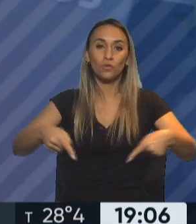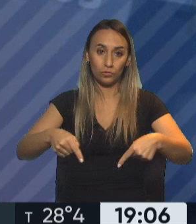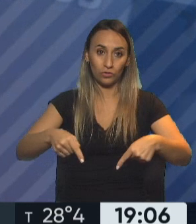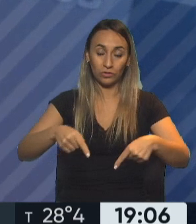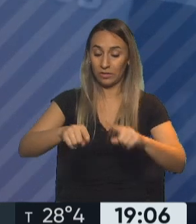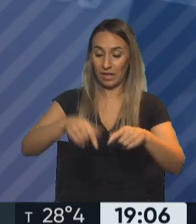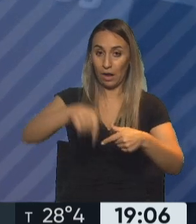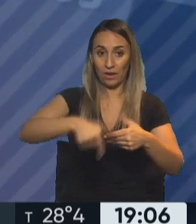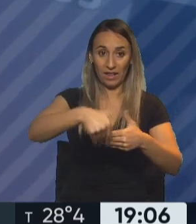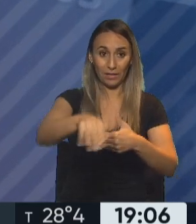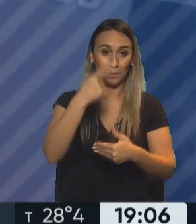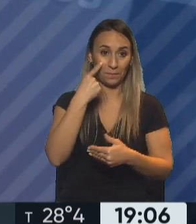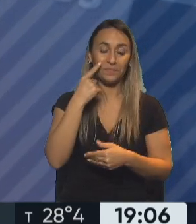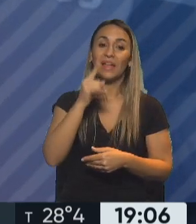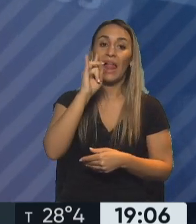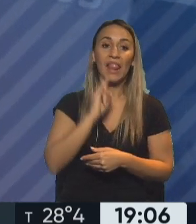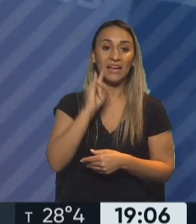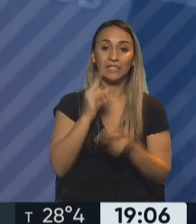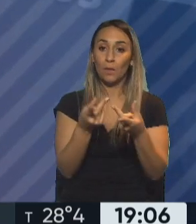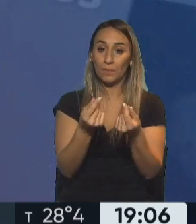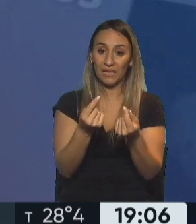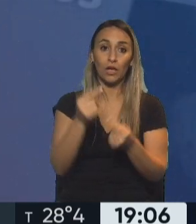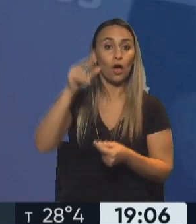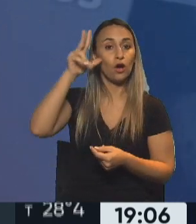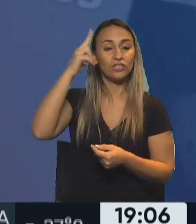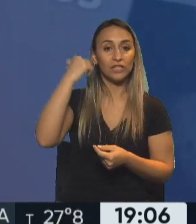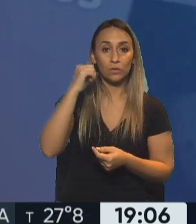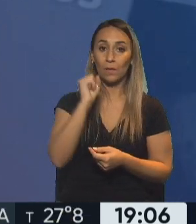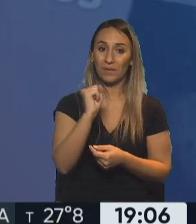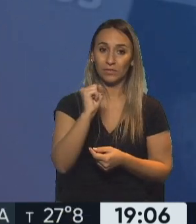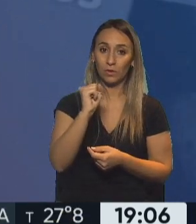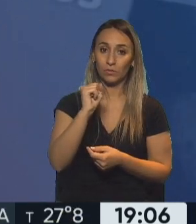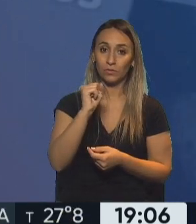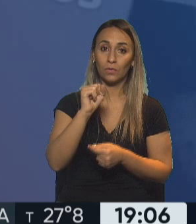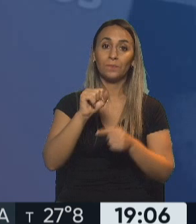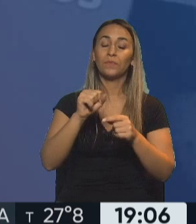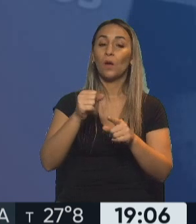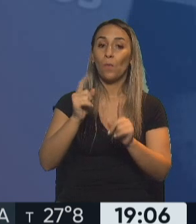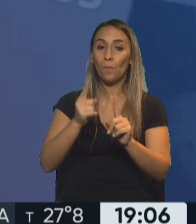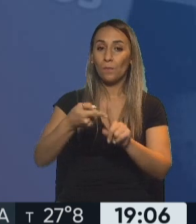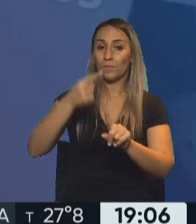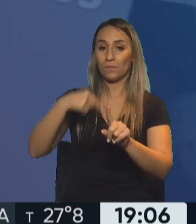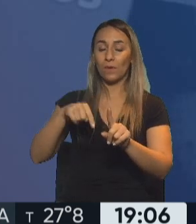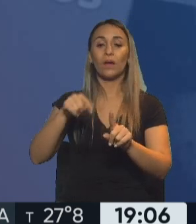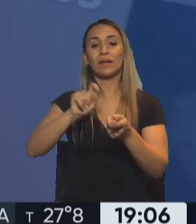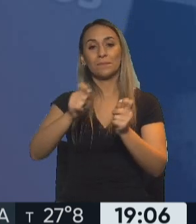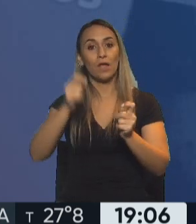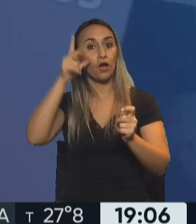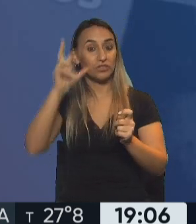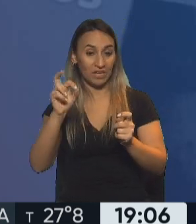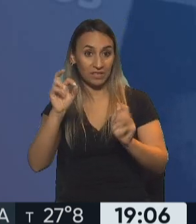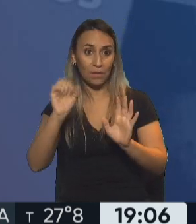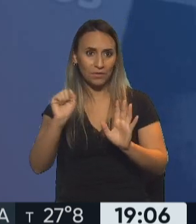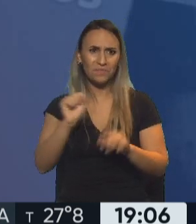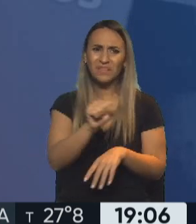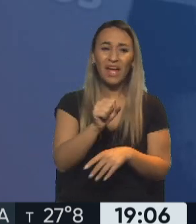a partir de ahora. Fíjate, la leche es el precio actual 89 pesos, pasaría entonces con el precio congelado 80, el aceite de